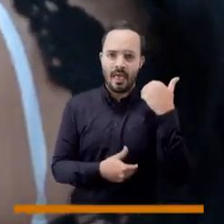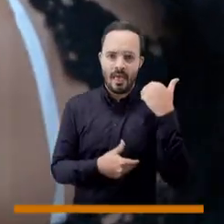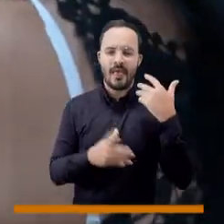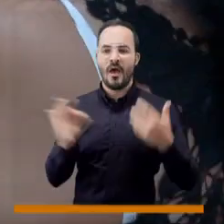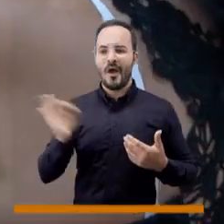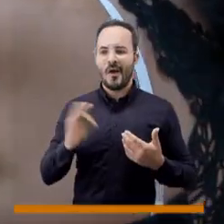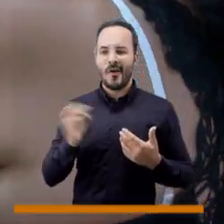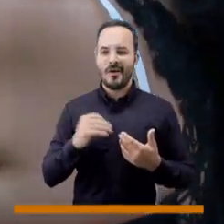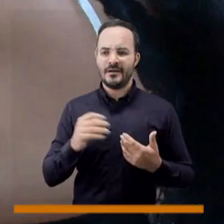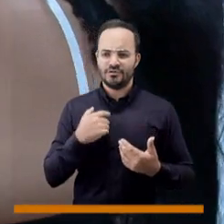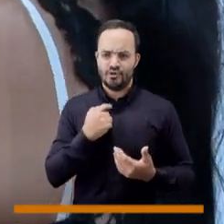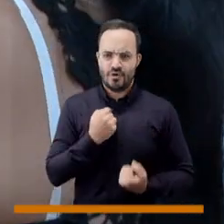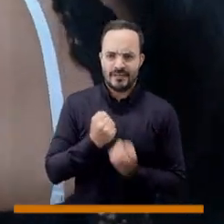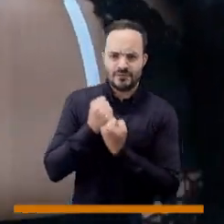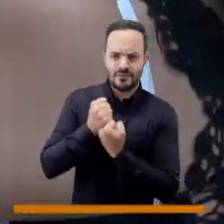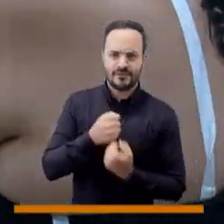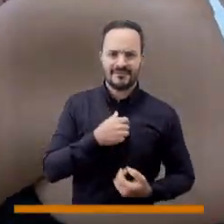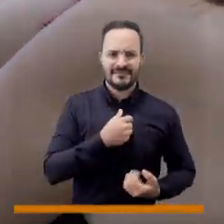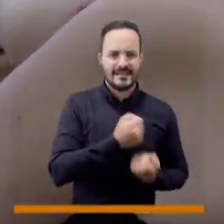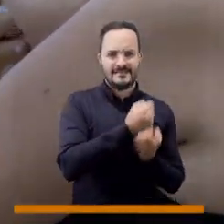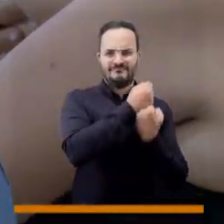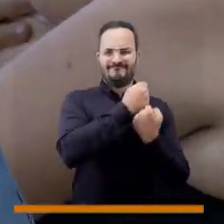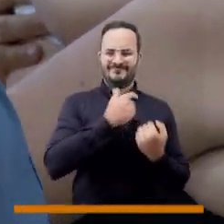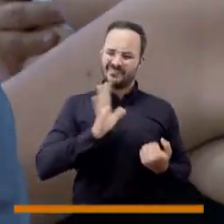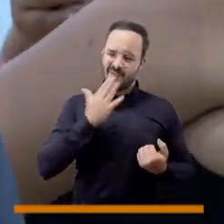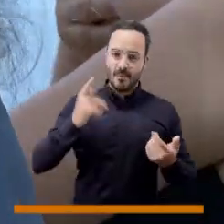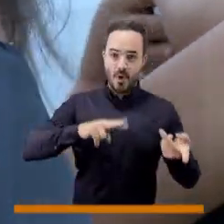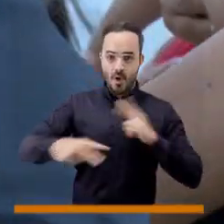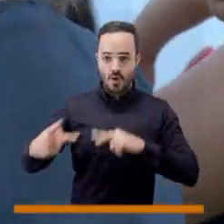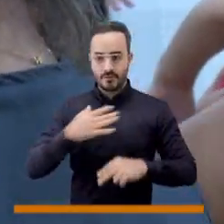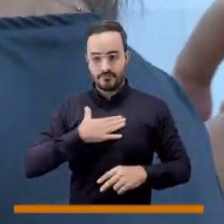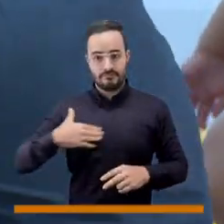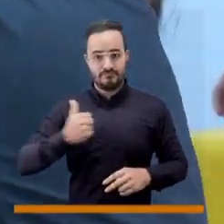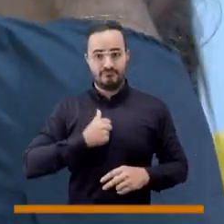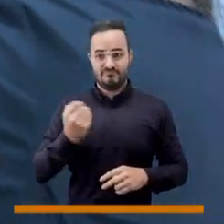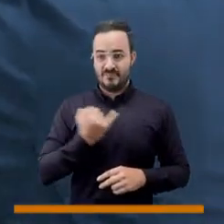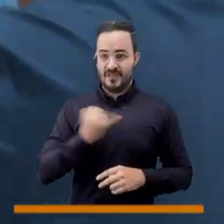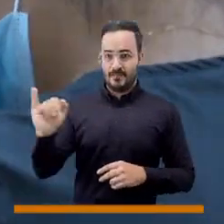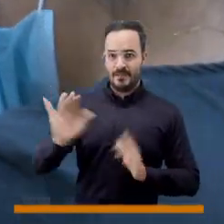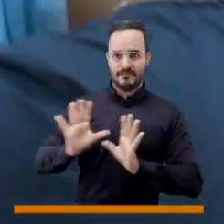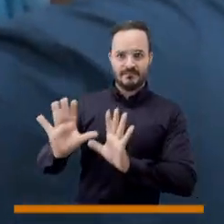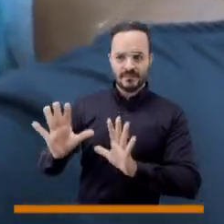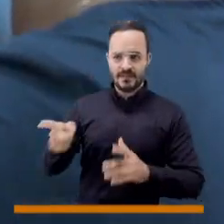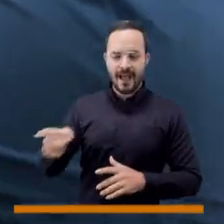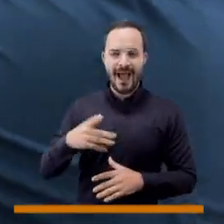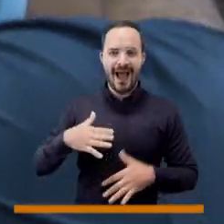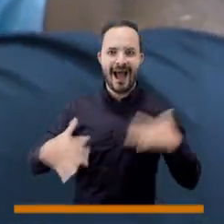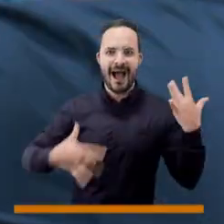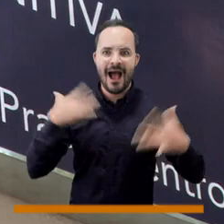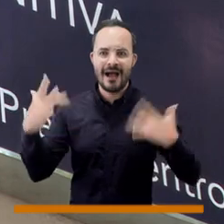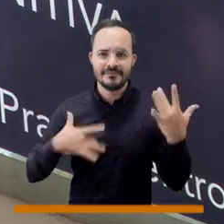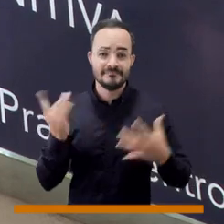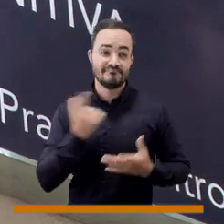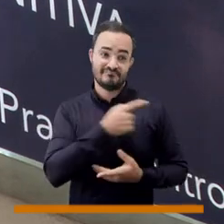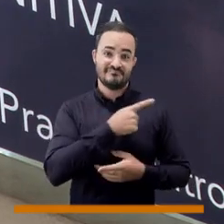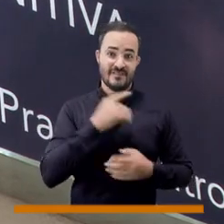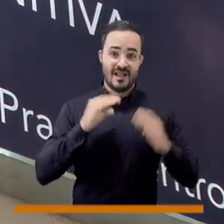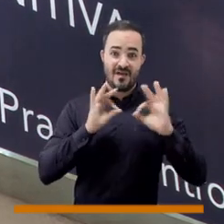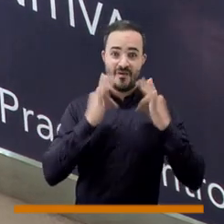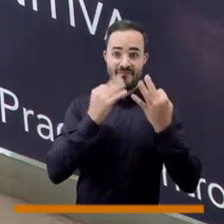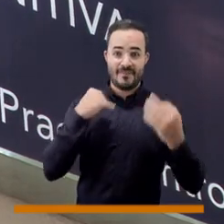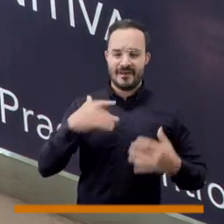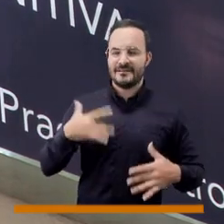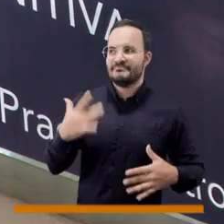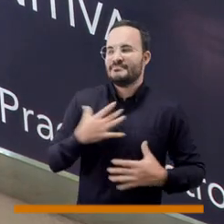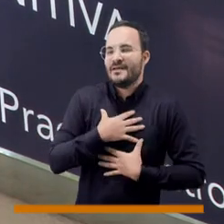a ganarse una autonomía, y el mundo se le abre, y la emoción que vemos en los ojos del niño y de las familias cuando logramos esto